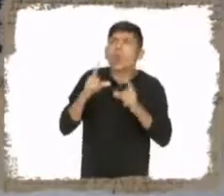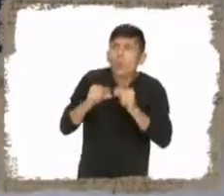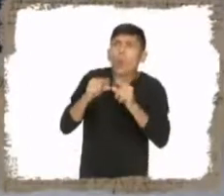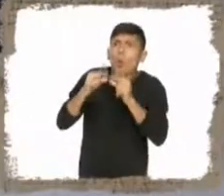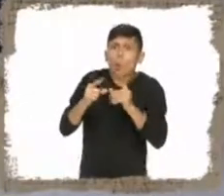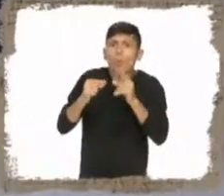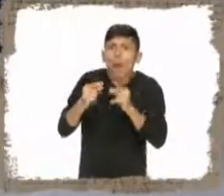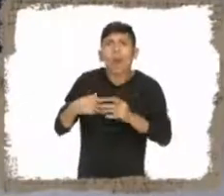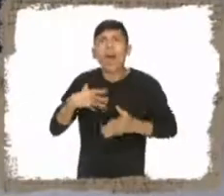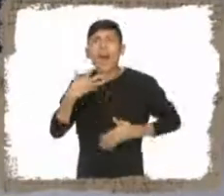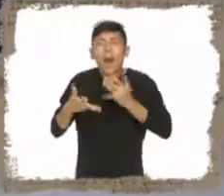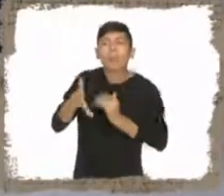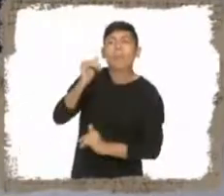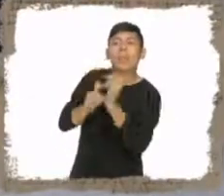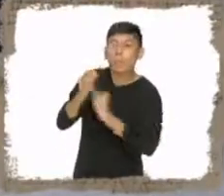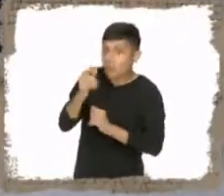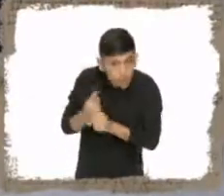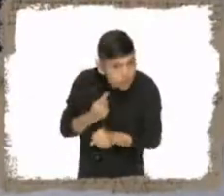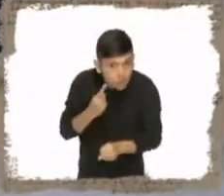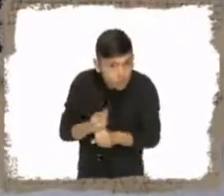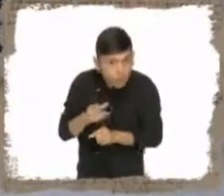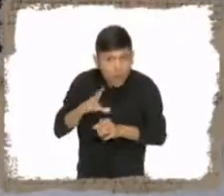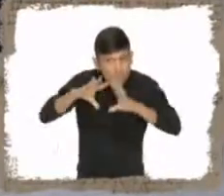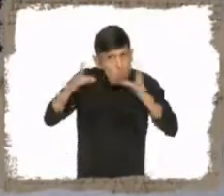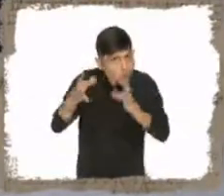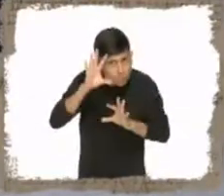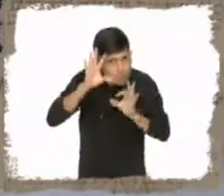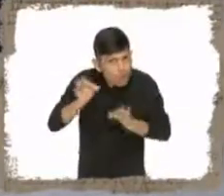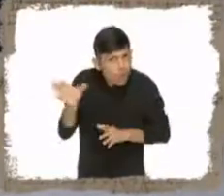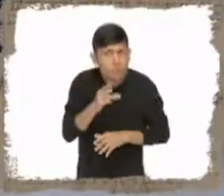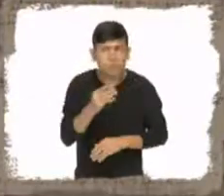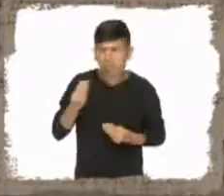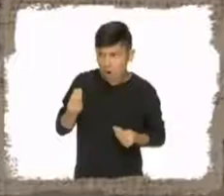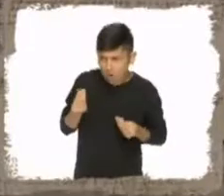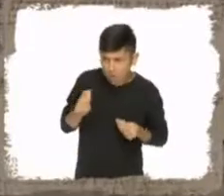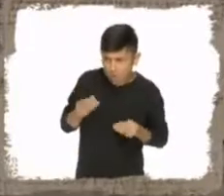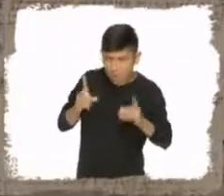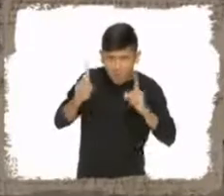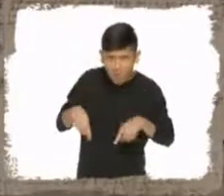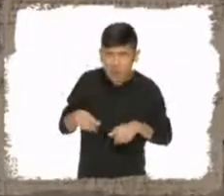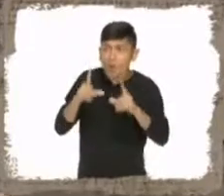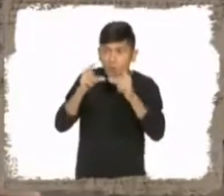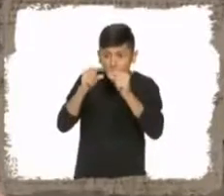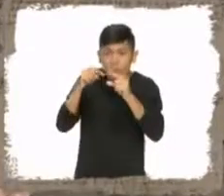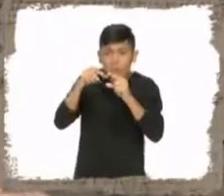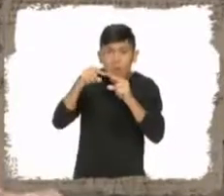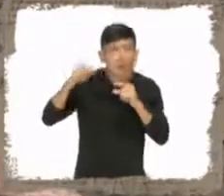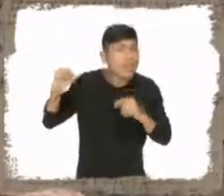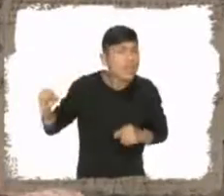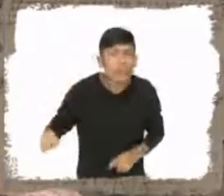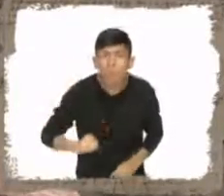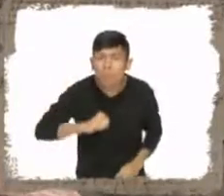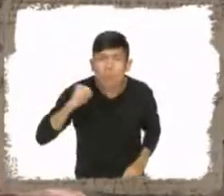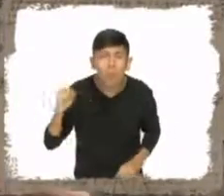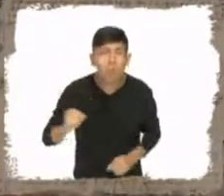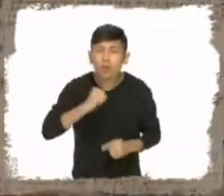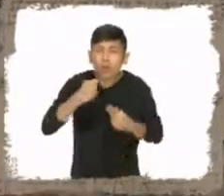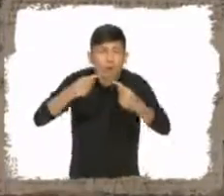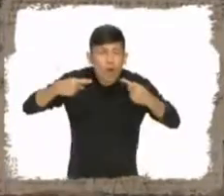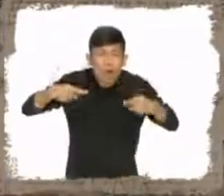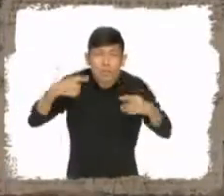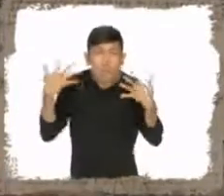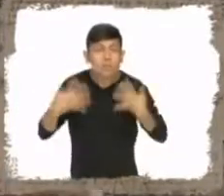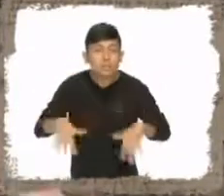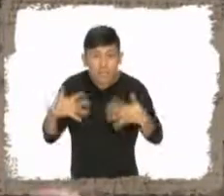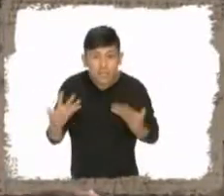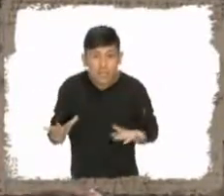pueden decir números en el Dígalo con Mímica. Todo el mundo lo sabe a eso. ¿Cómo que no se pueden usar números? Los números son re importantes. Sirven para